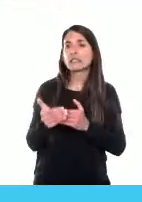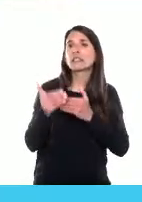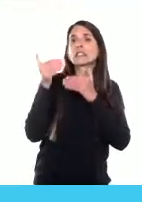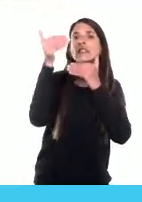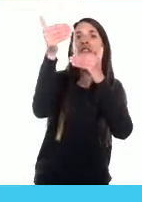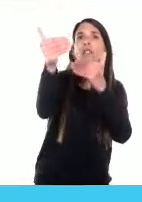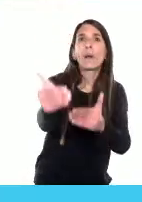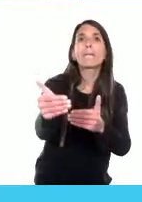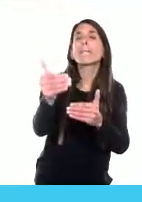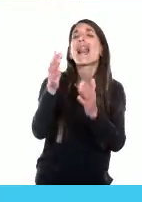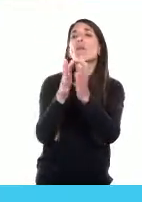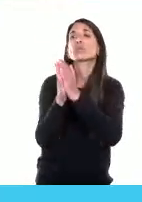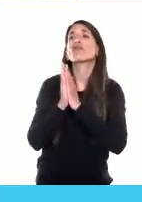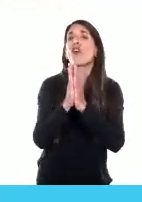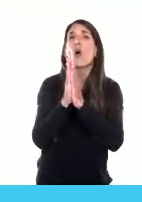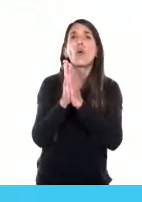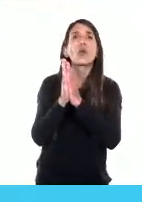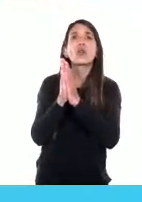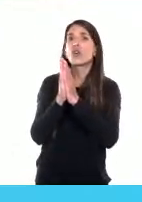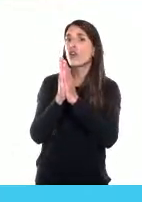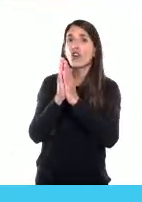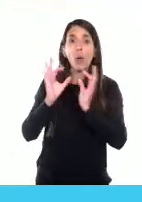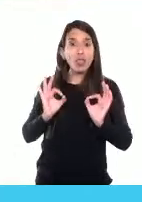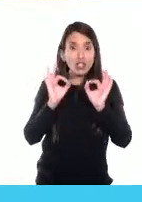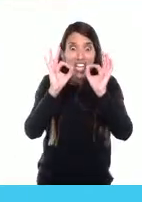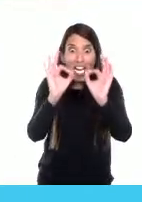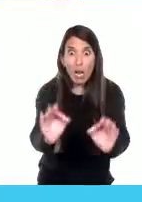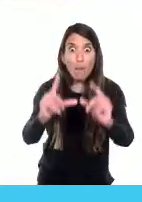el nombramiento de las autoridades para así llegar